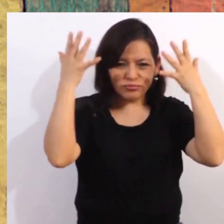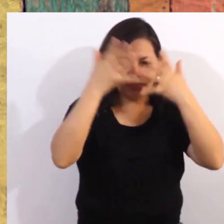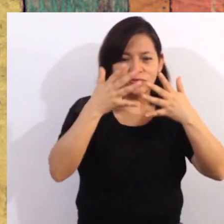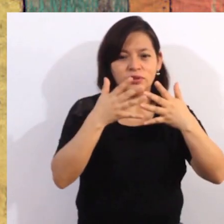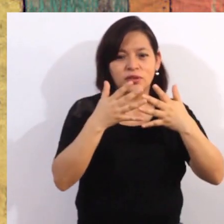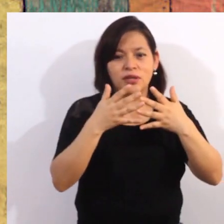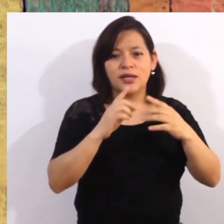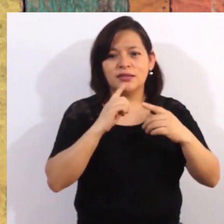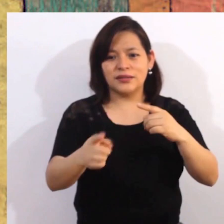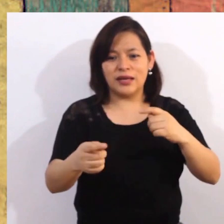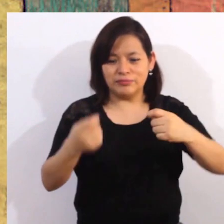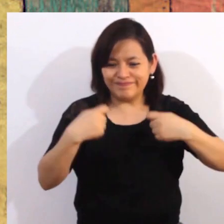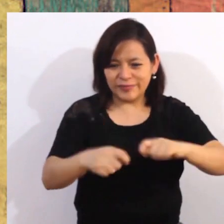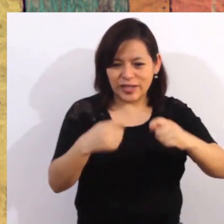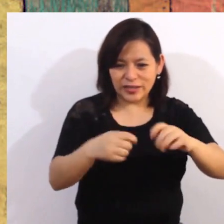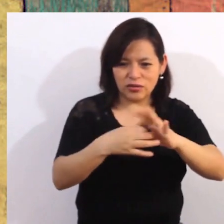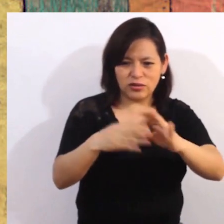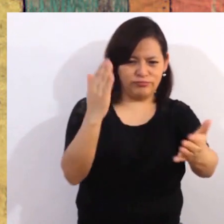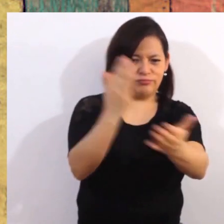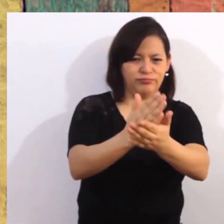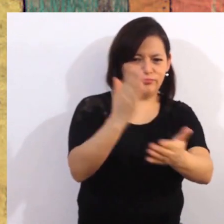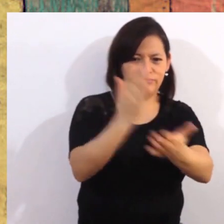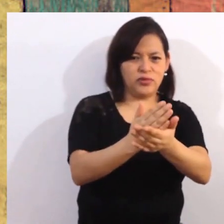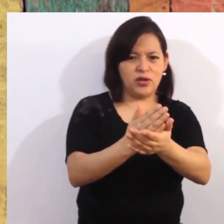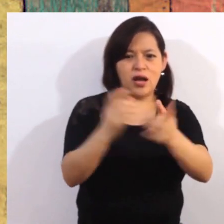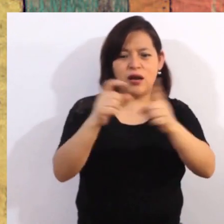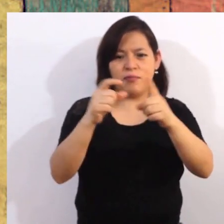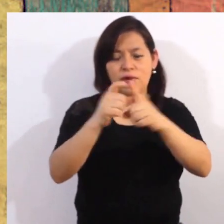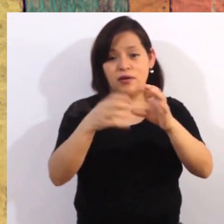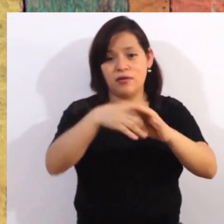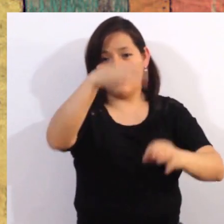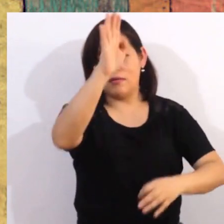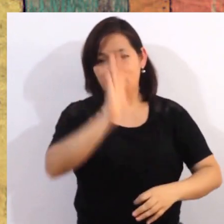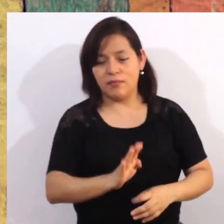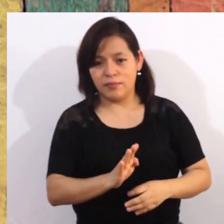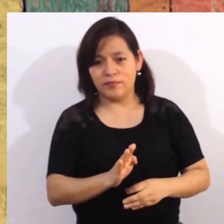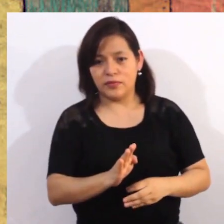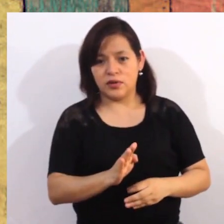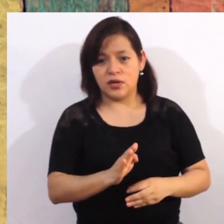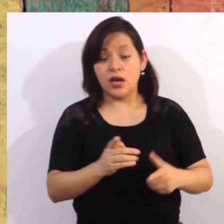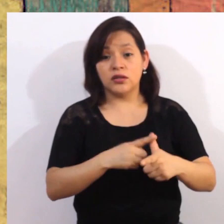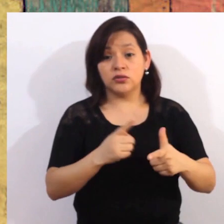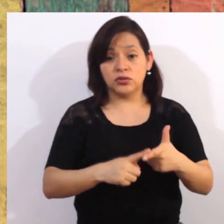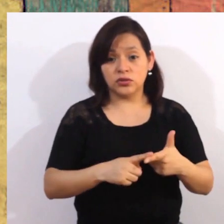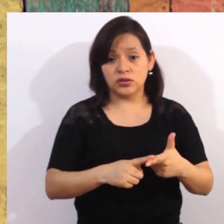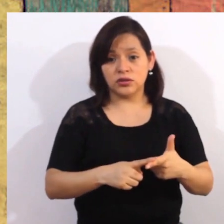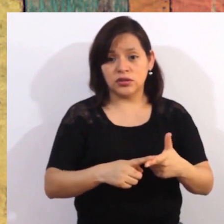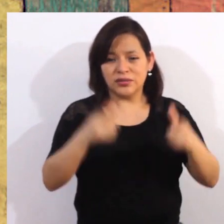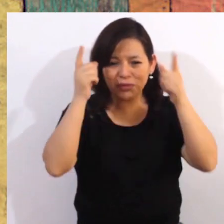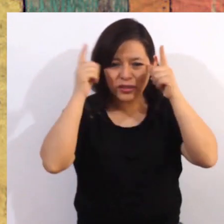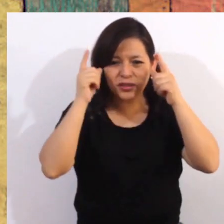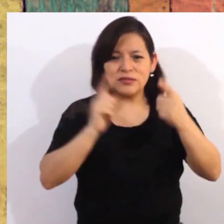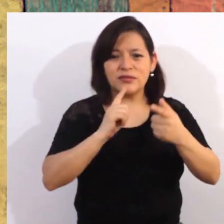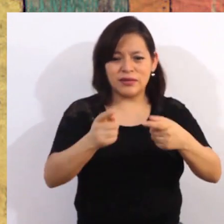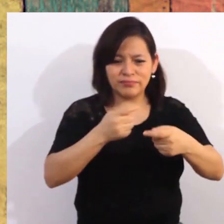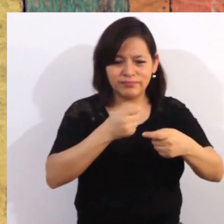Dios envió desde el cielo a Daniel en este tiempo de oración, sino también interferir en los asuntos